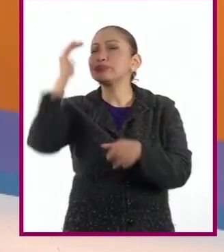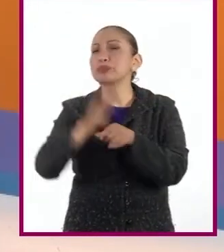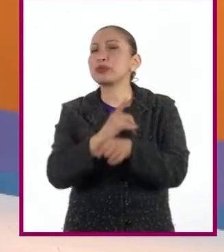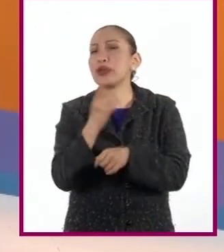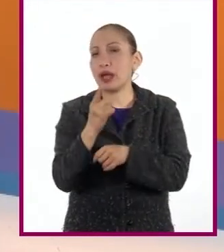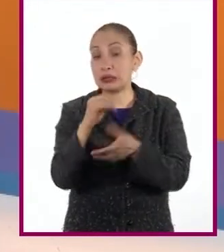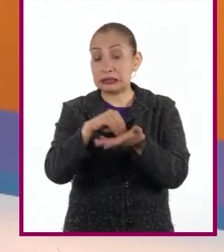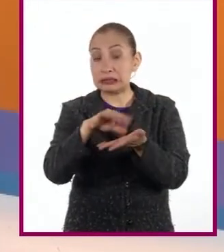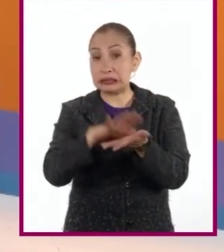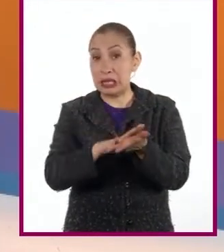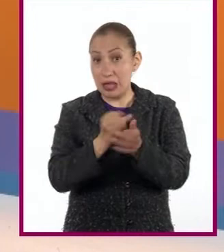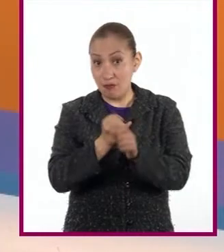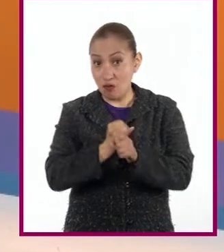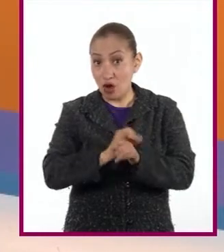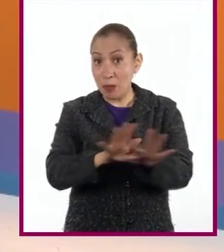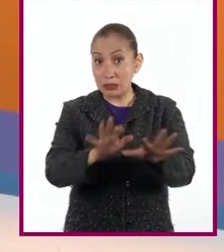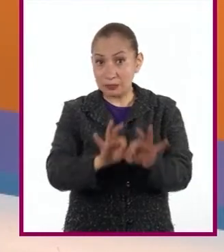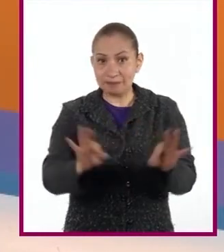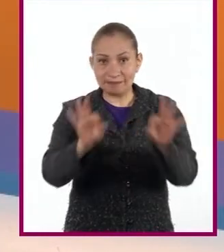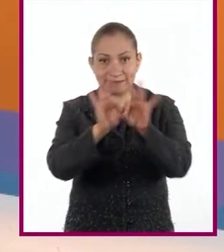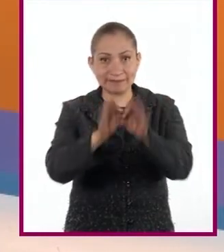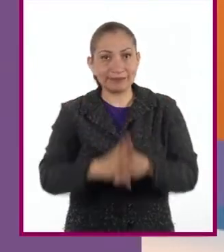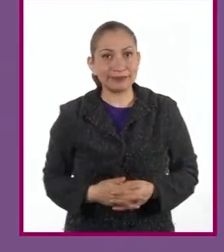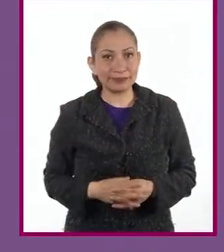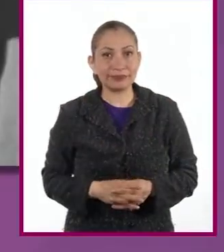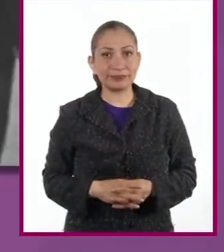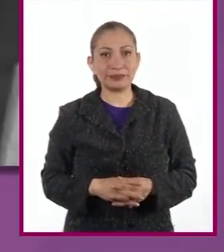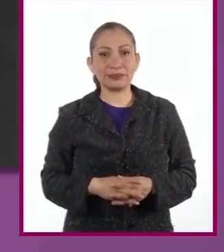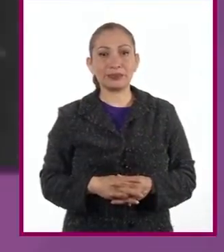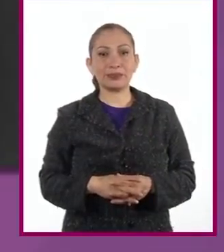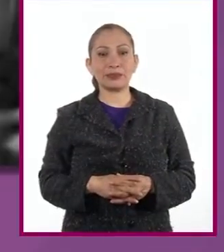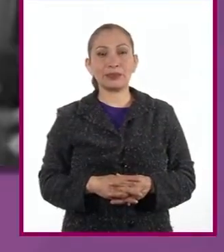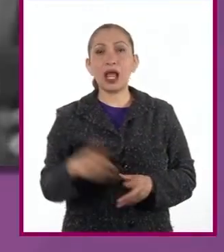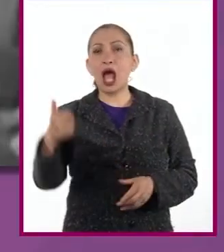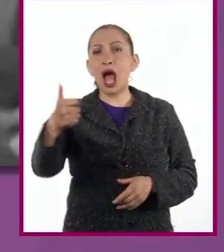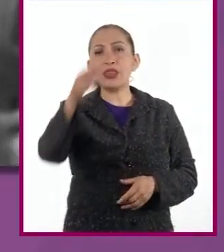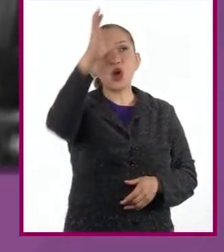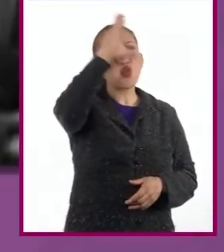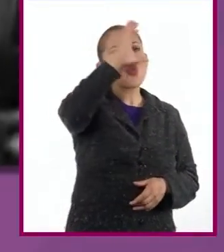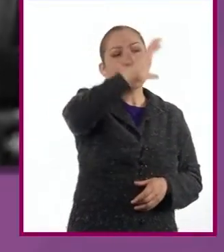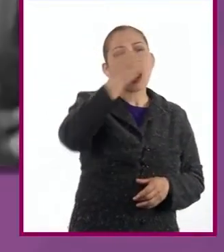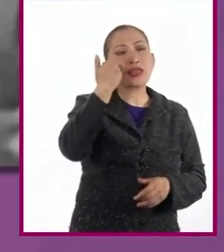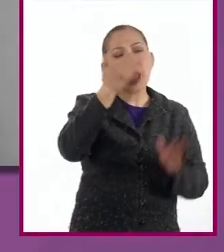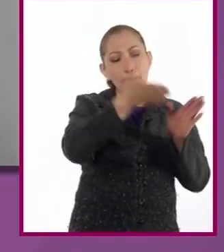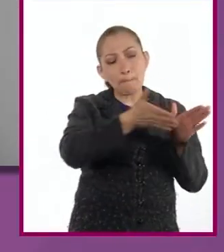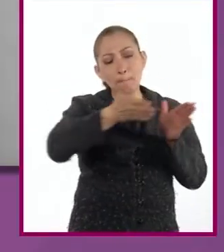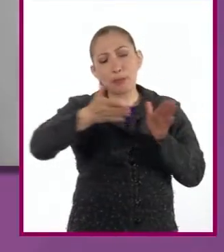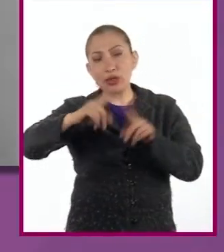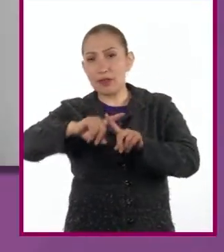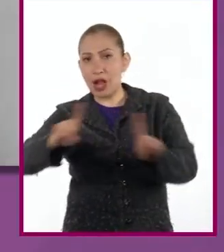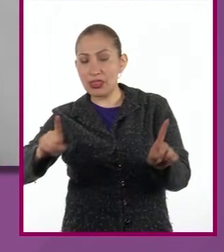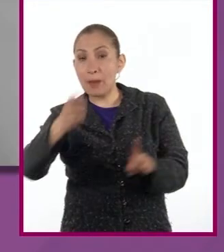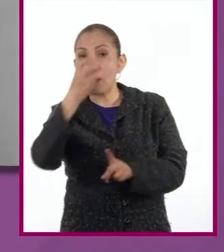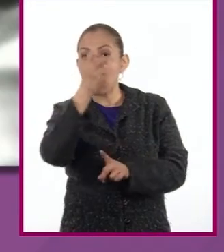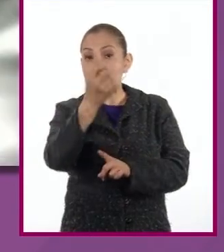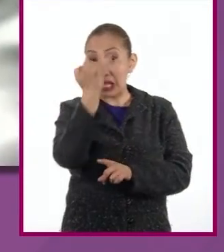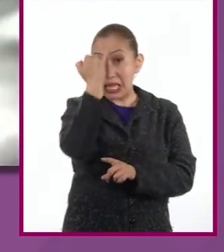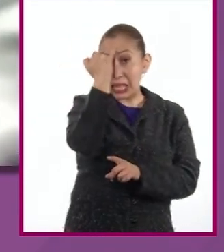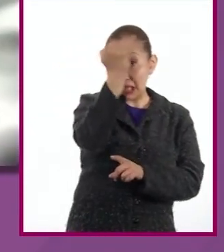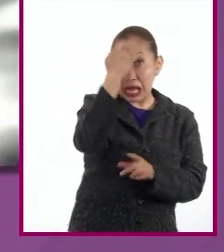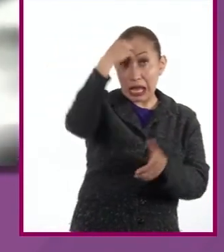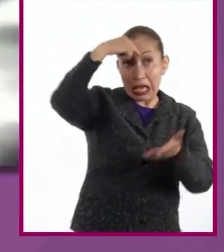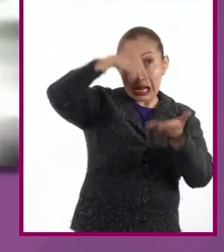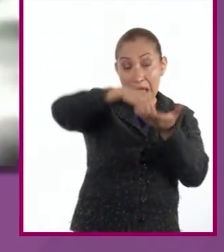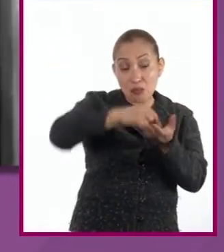nota de la información que consideren relevante. Cada cultura y época es diferente. Por eso, las ideas,